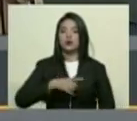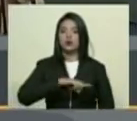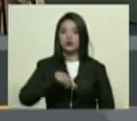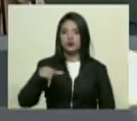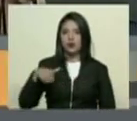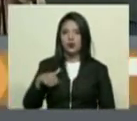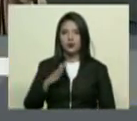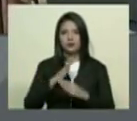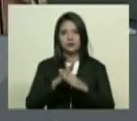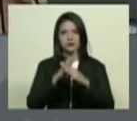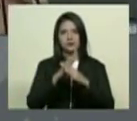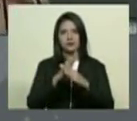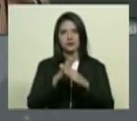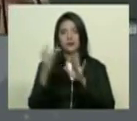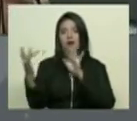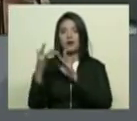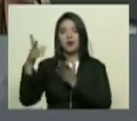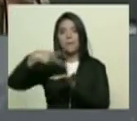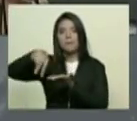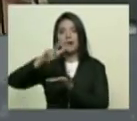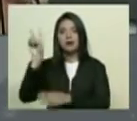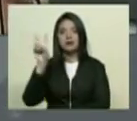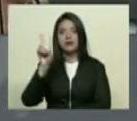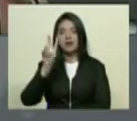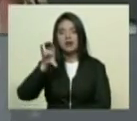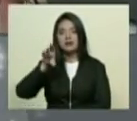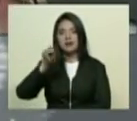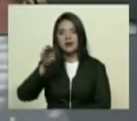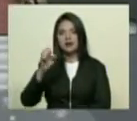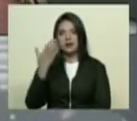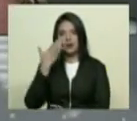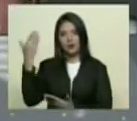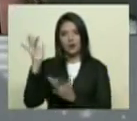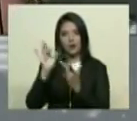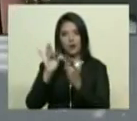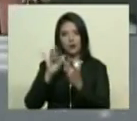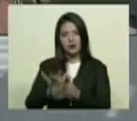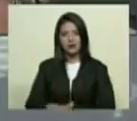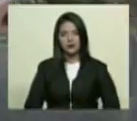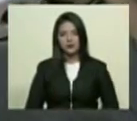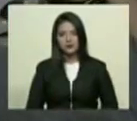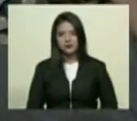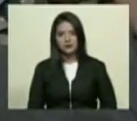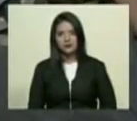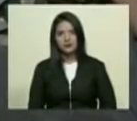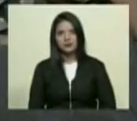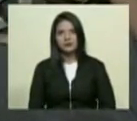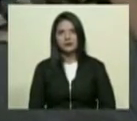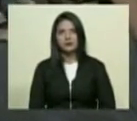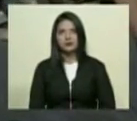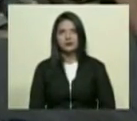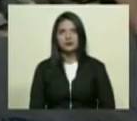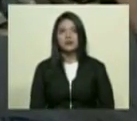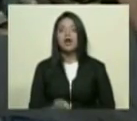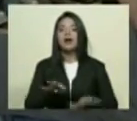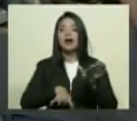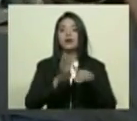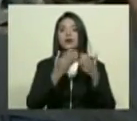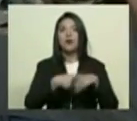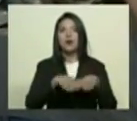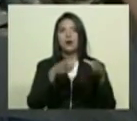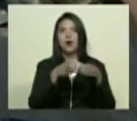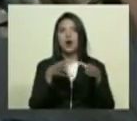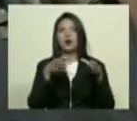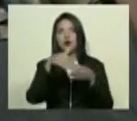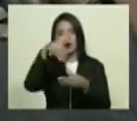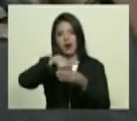viene a estar en la famosa plaza venezuela consejo nacional electoral adelante escuchamos la información un total de 14 organizaciones con fines políticos y grupos de